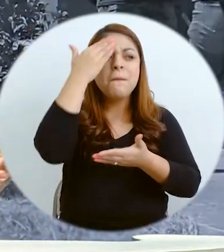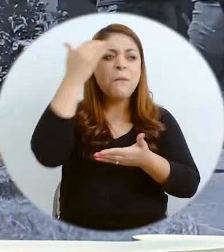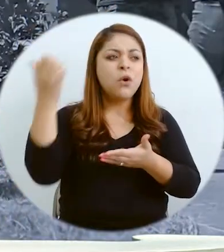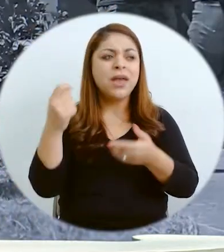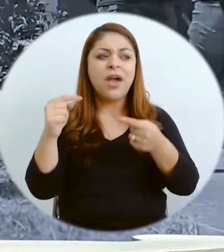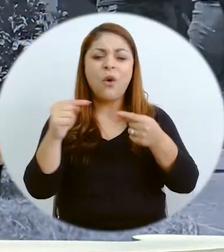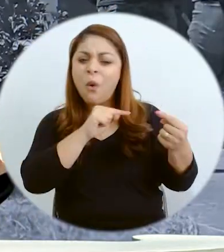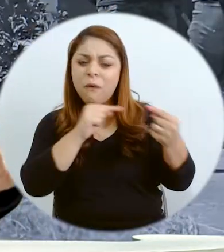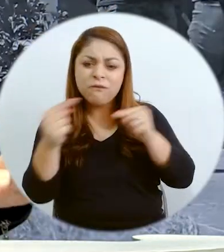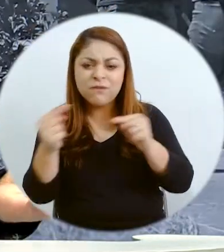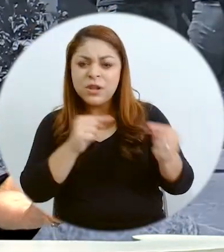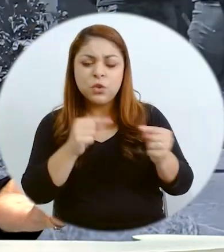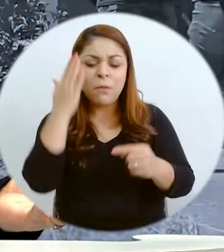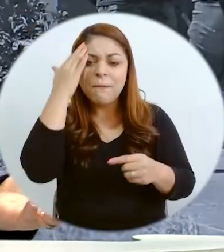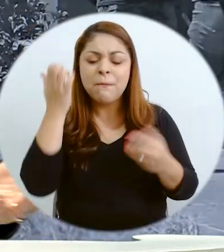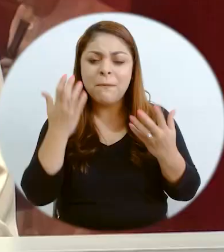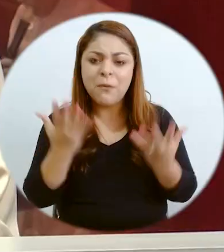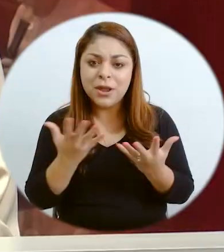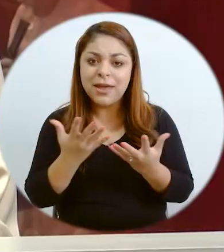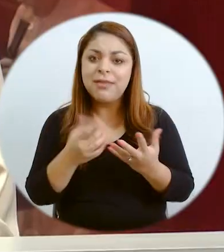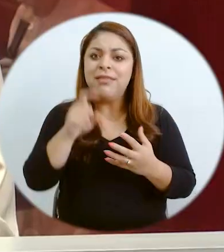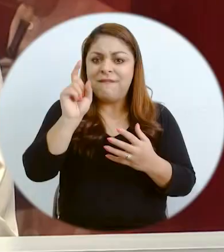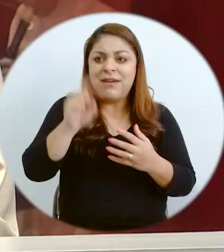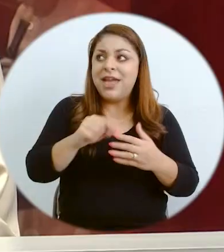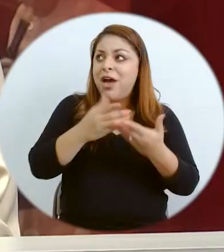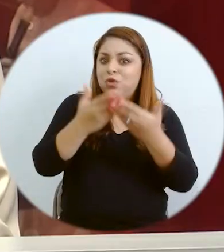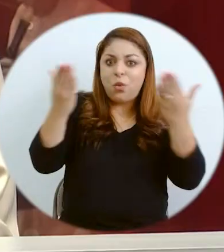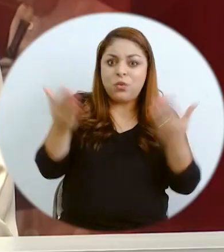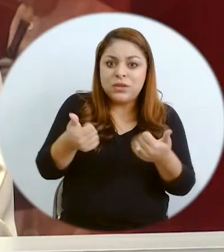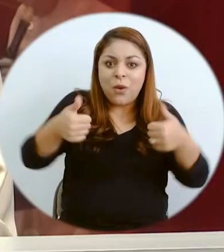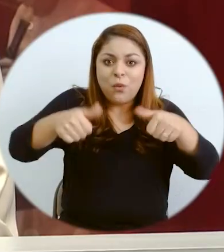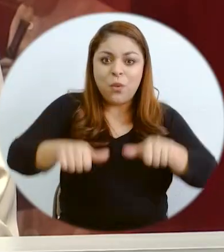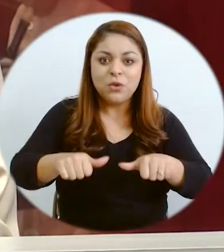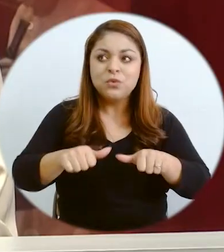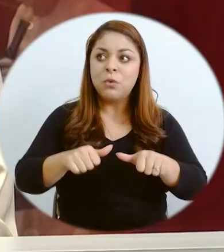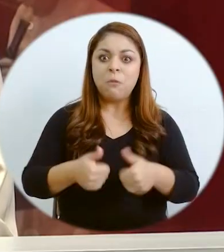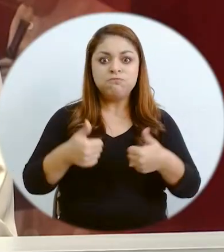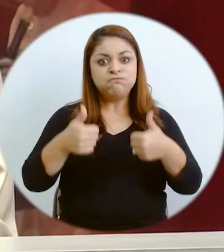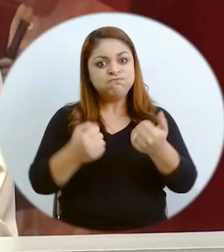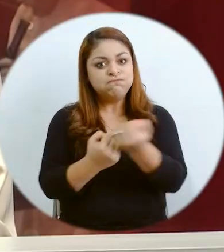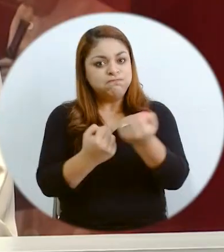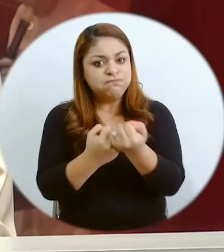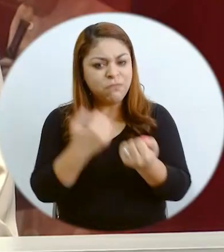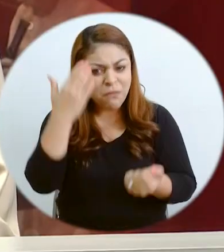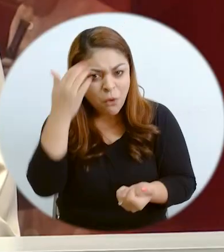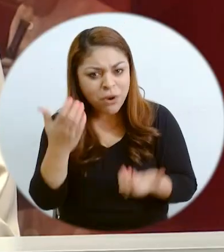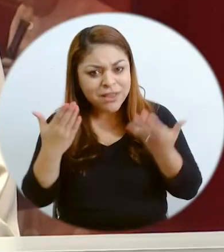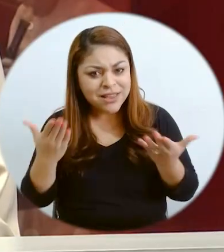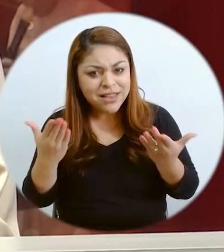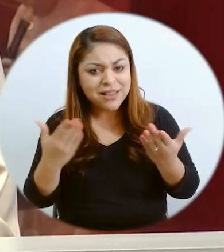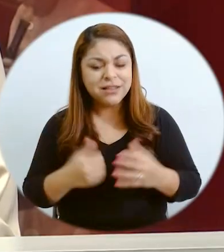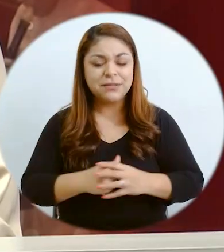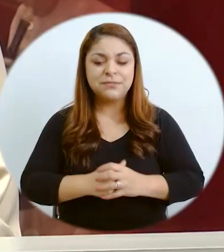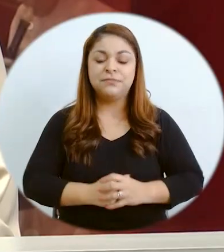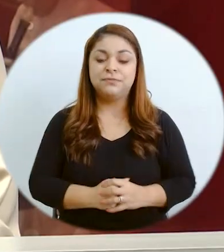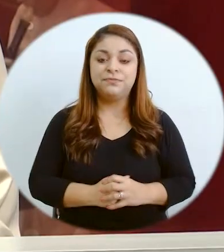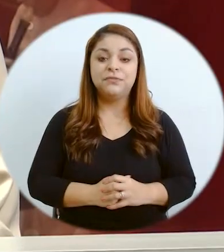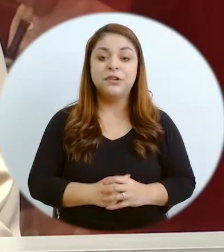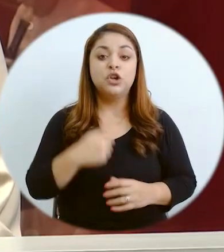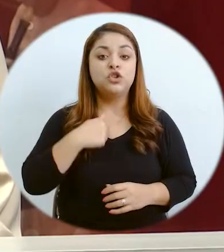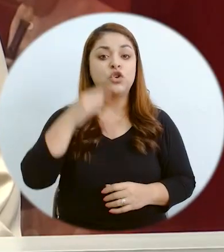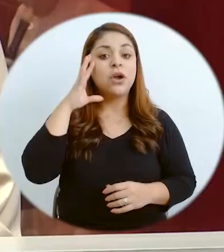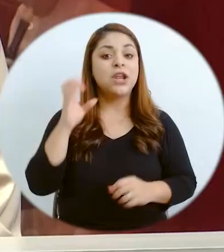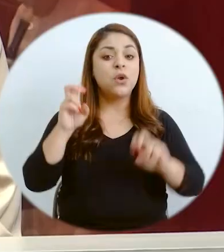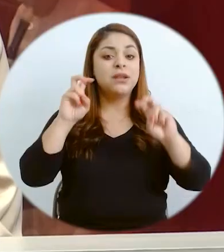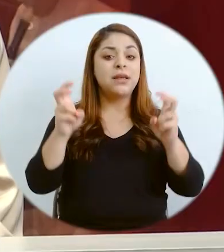es producto de conflicto cuando debería ser producto de acuerdo social? Claro. Yo creo que